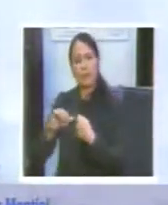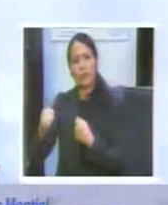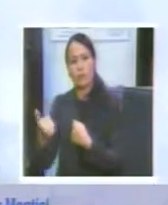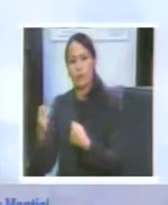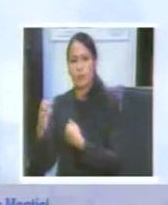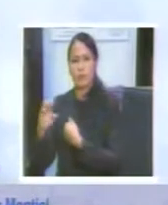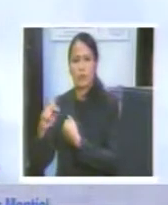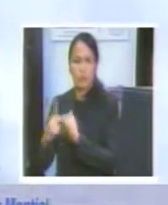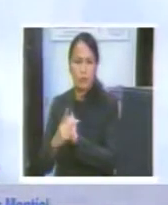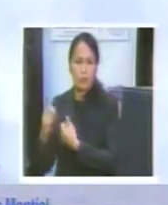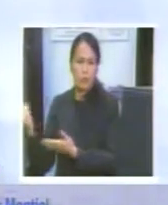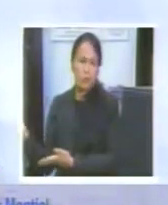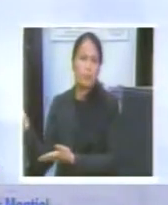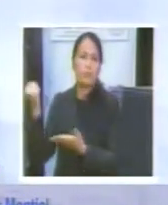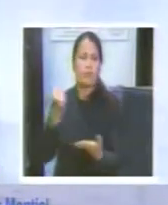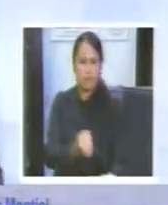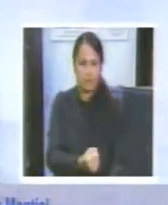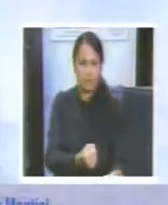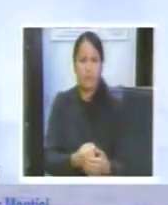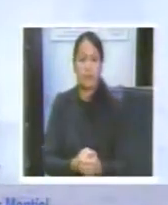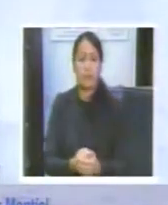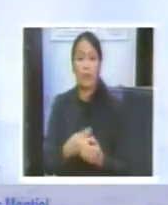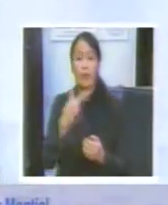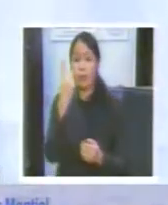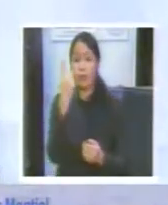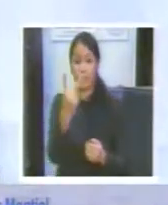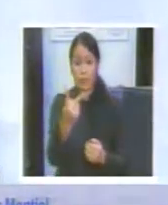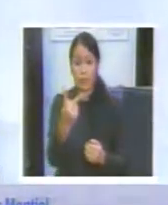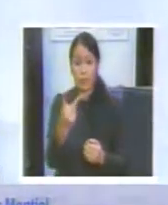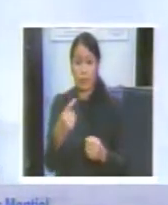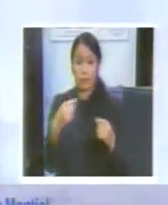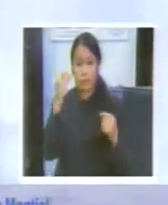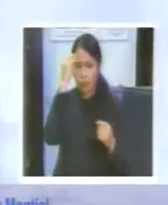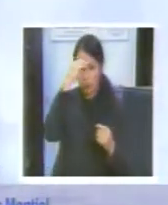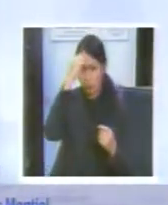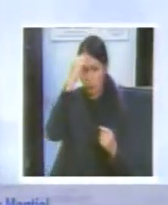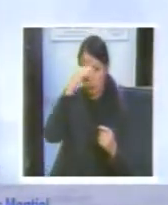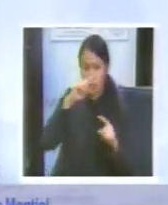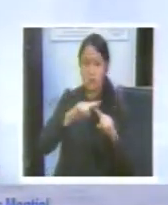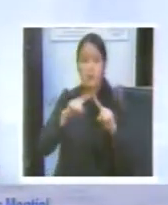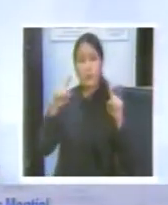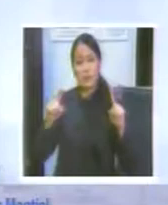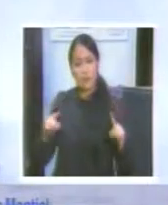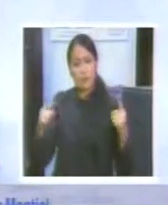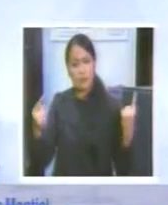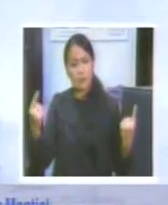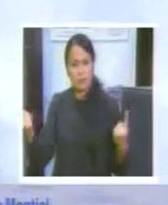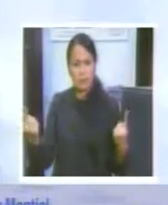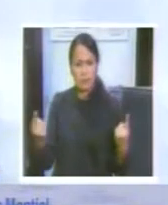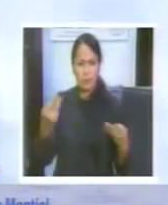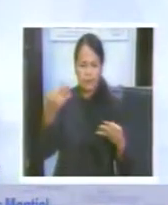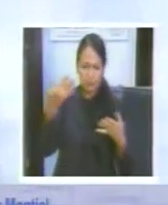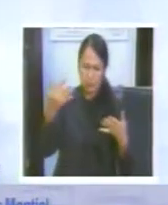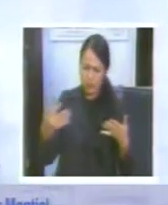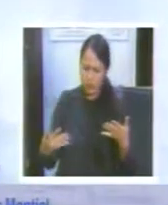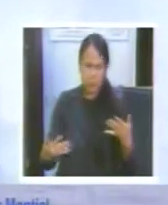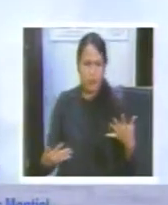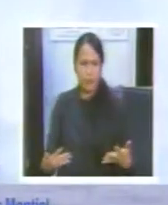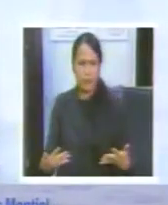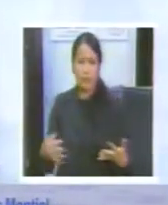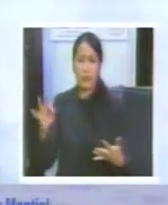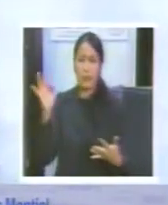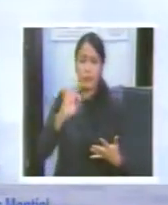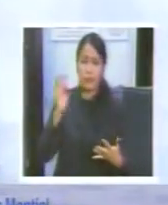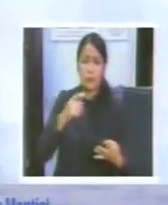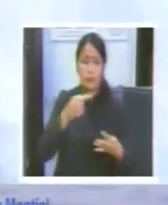Europa. Son dos posiciones muy distintas, pero es interesante contrastarlas, porque mientras la